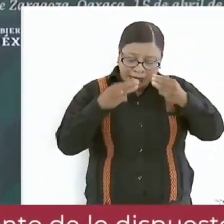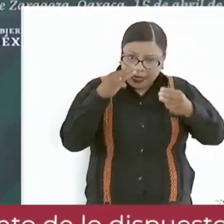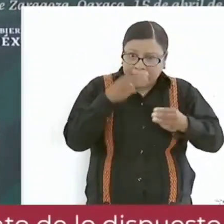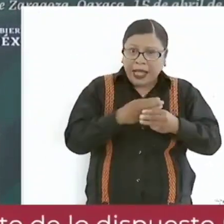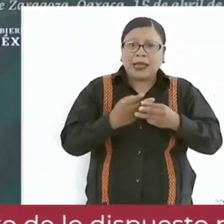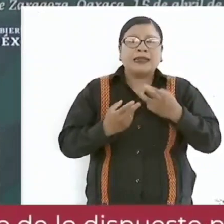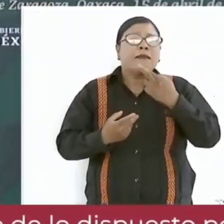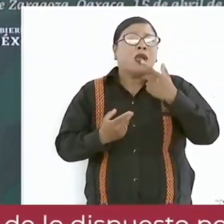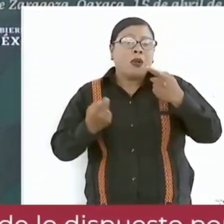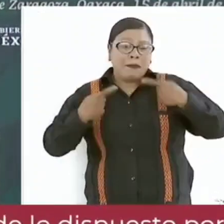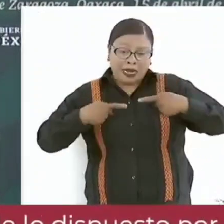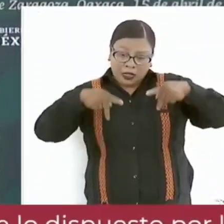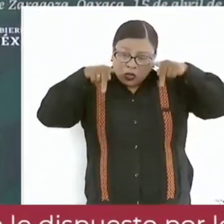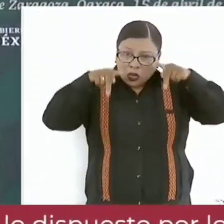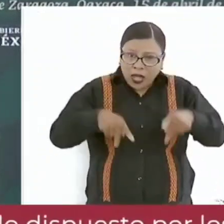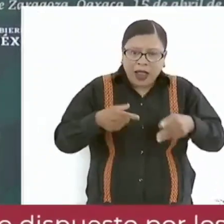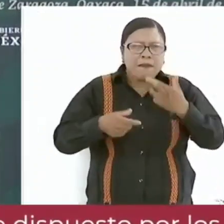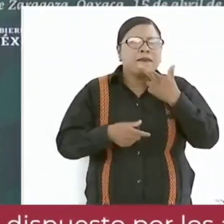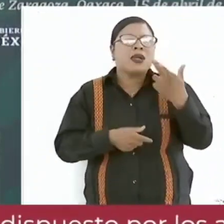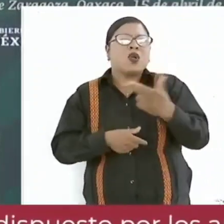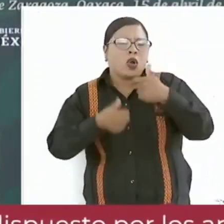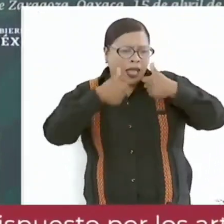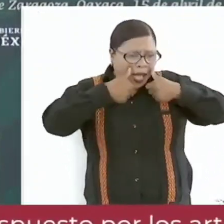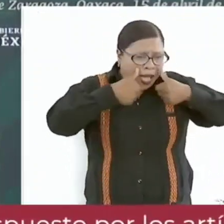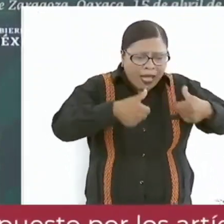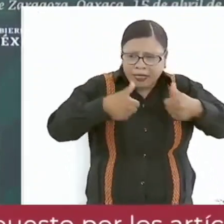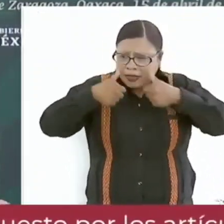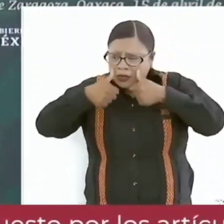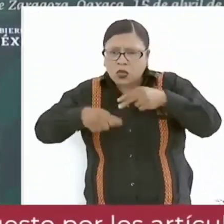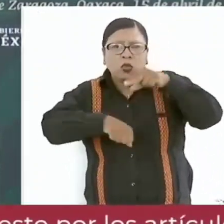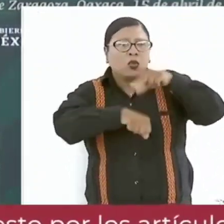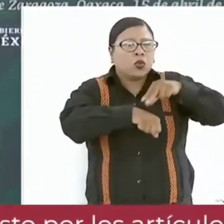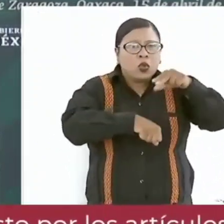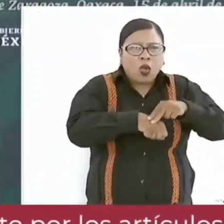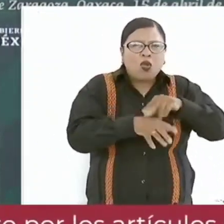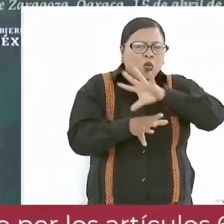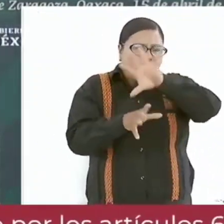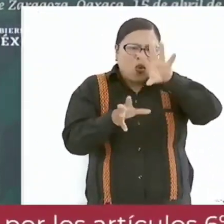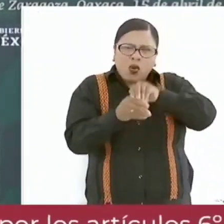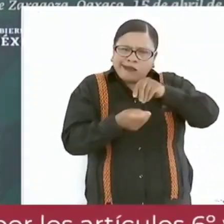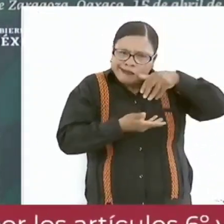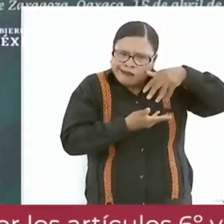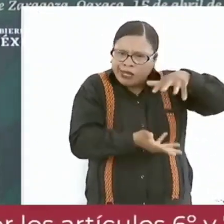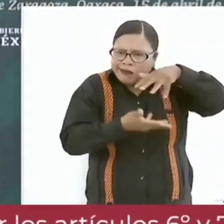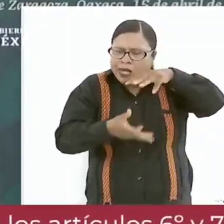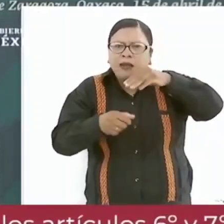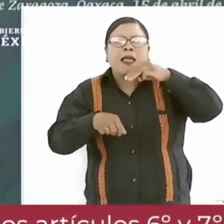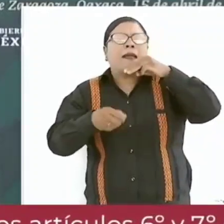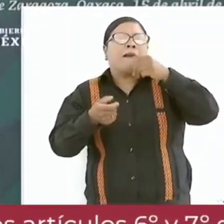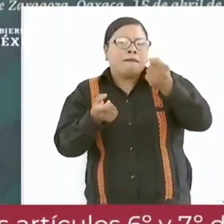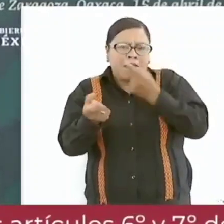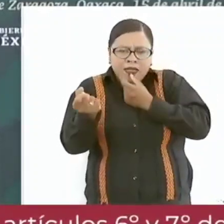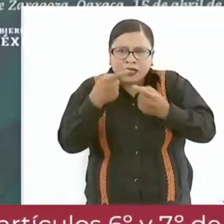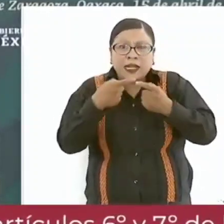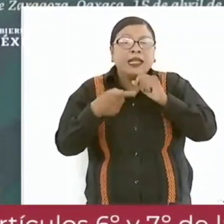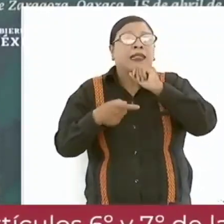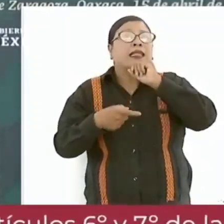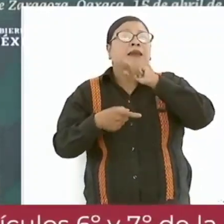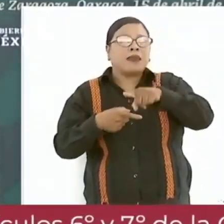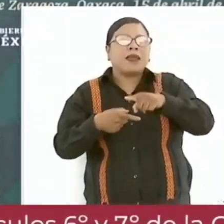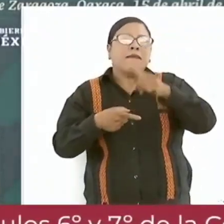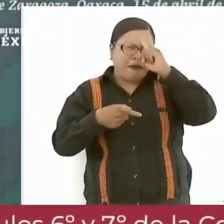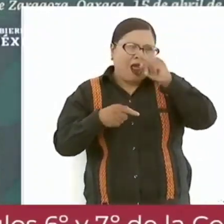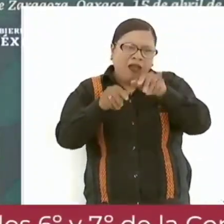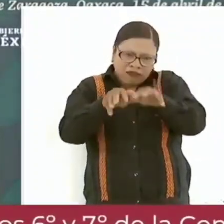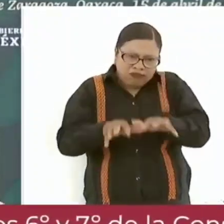el personal y la calidad de atención médica, el abasto de medicamentos y la ampliación de la